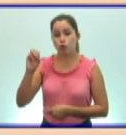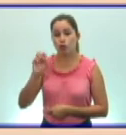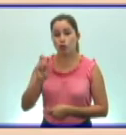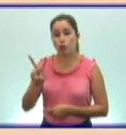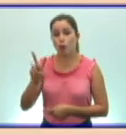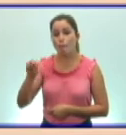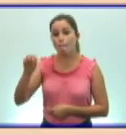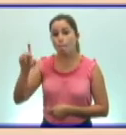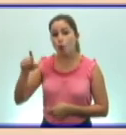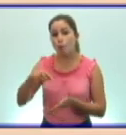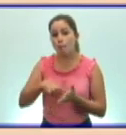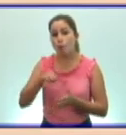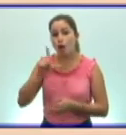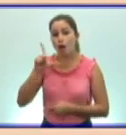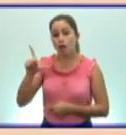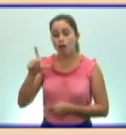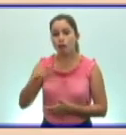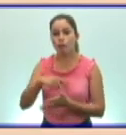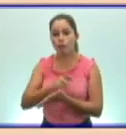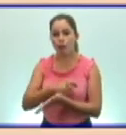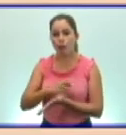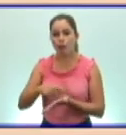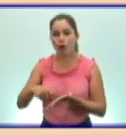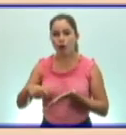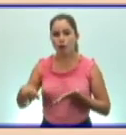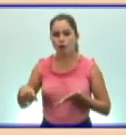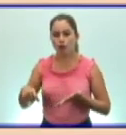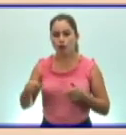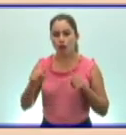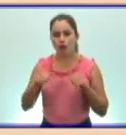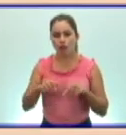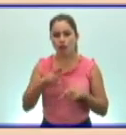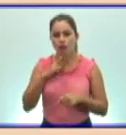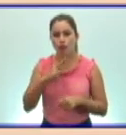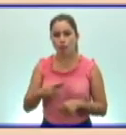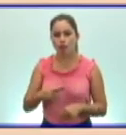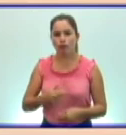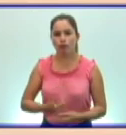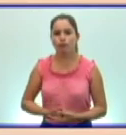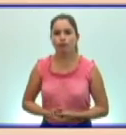por litro. Vamos a anotar entonces estos resultados.